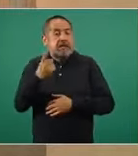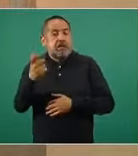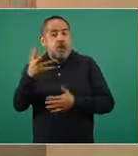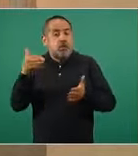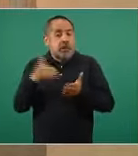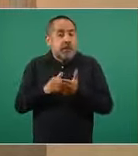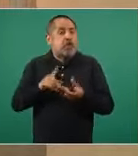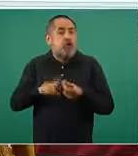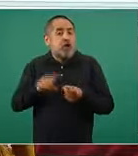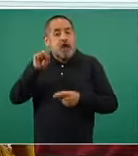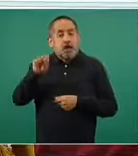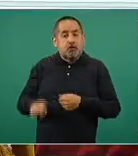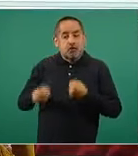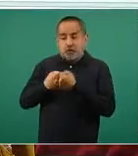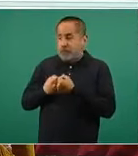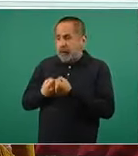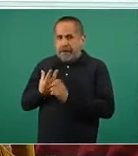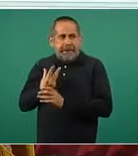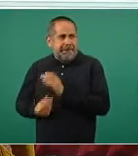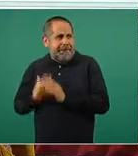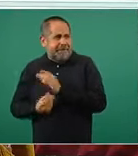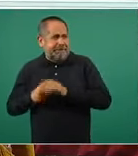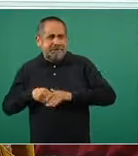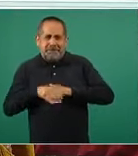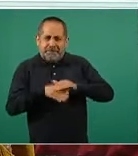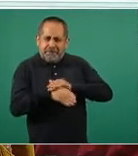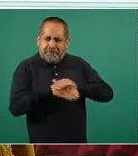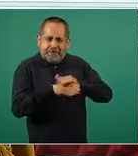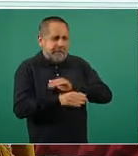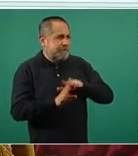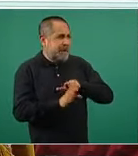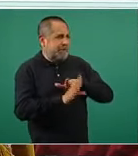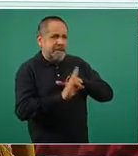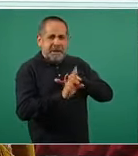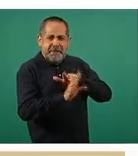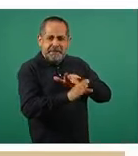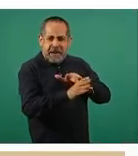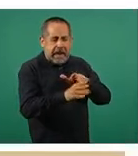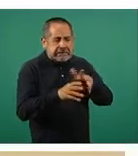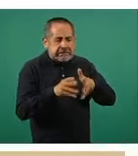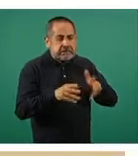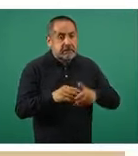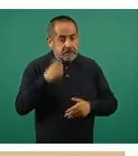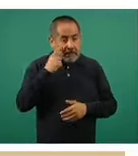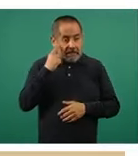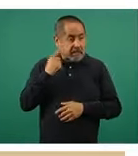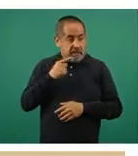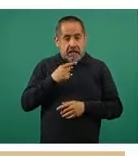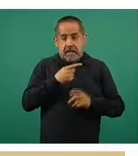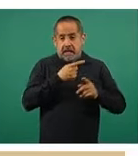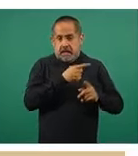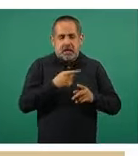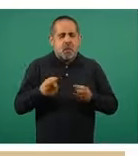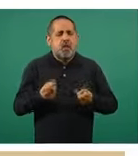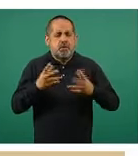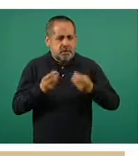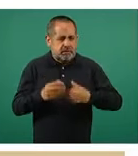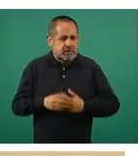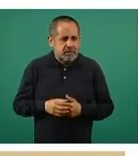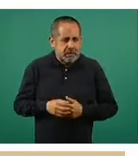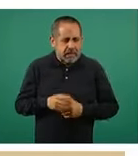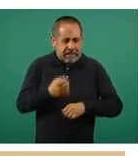sur. Observemos pues cómo lo que va del año hasta la semana epidemiológica, bueno, no les voy a hablar de